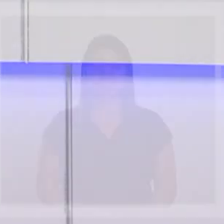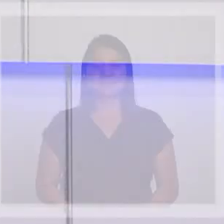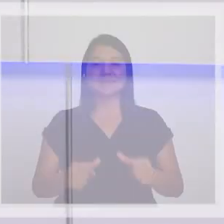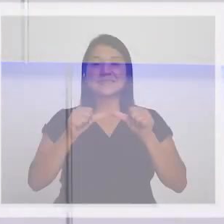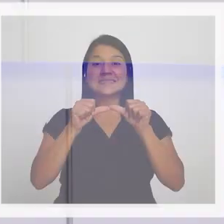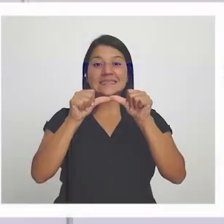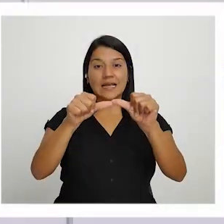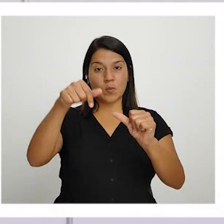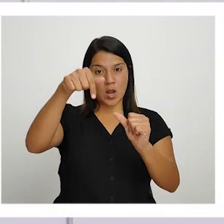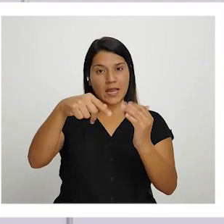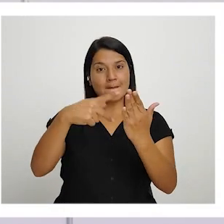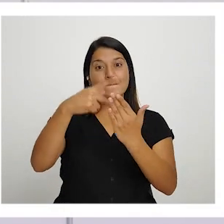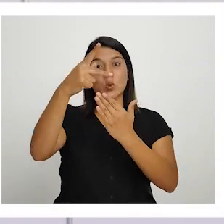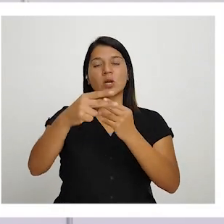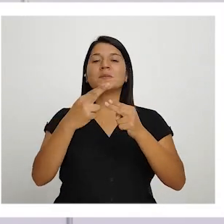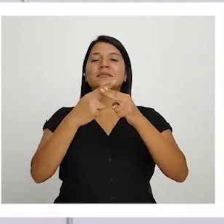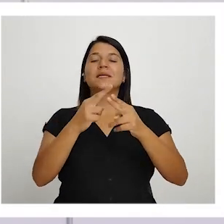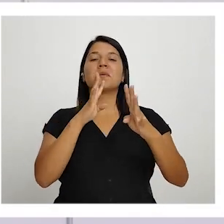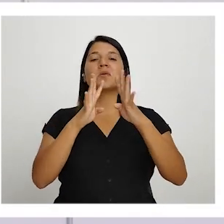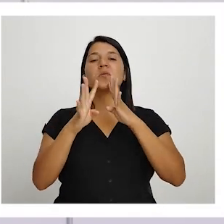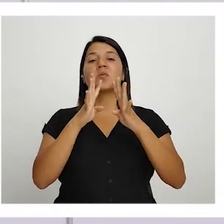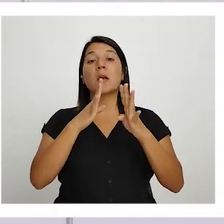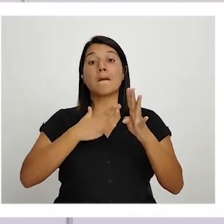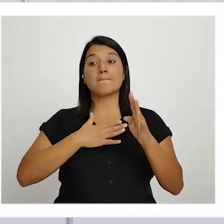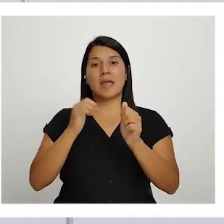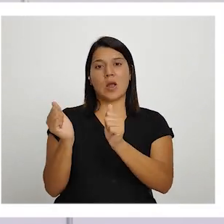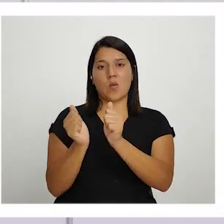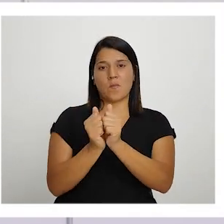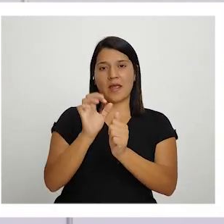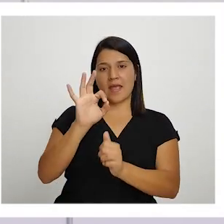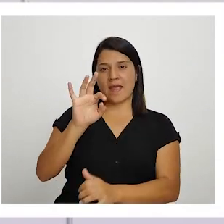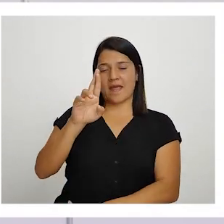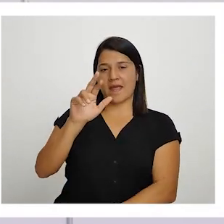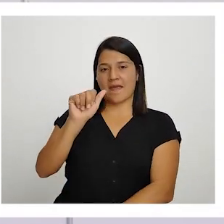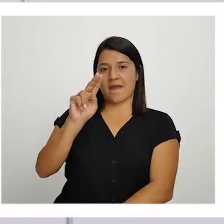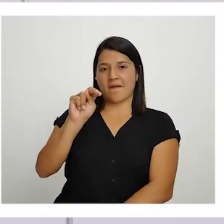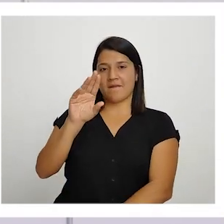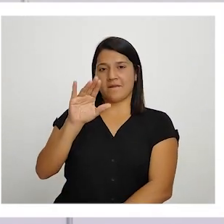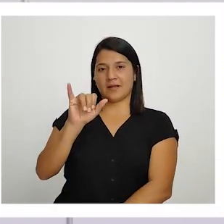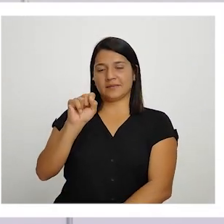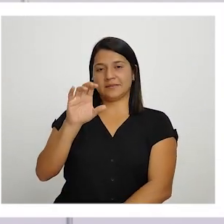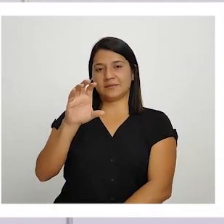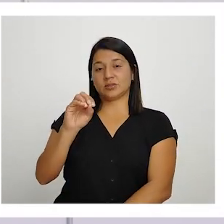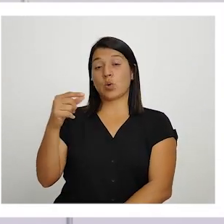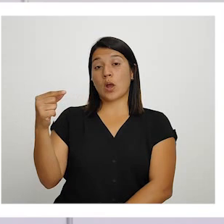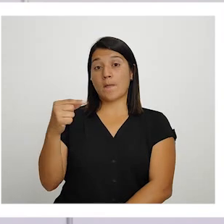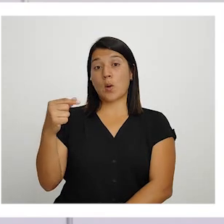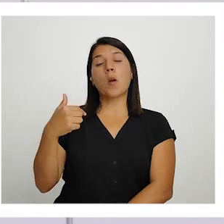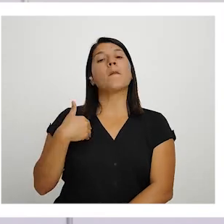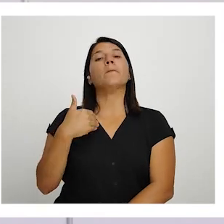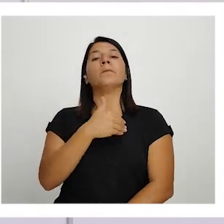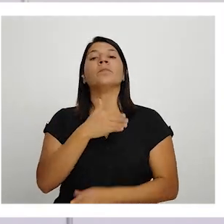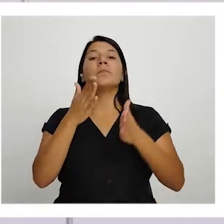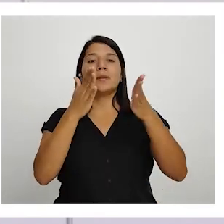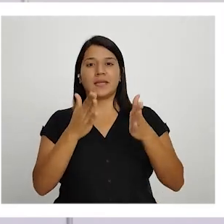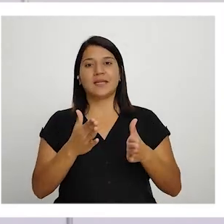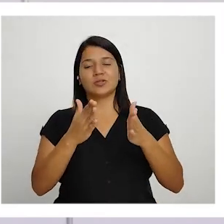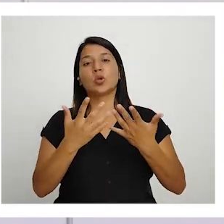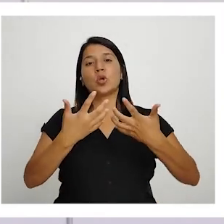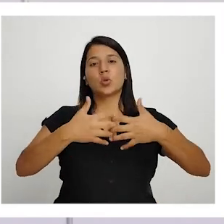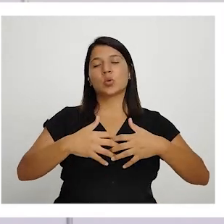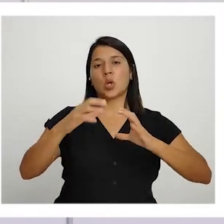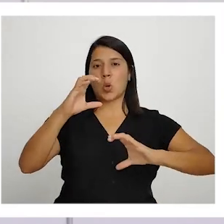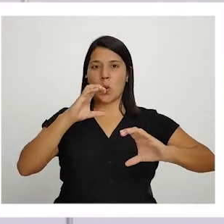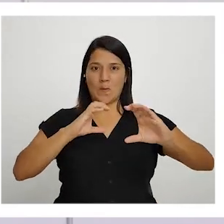Continuamos acá en el programa Conversamos. Me acompaña Francisco Gamboa, quien es ministro de Economía, Industria y Comercio, y nos ha venido a contar todos estos